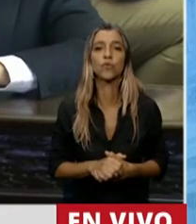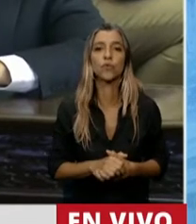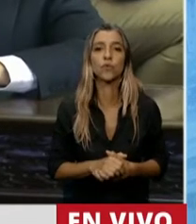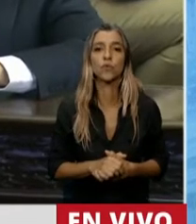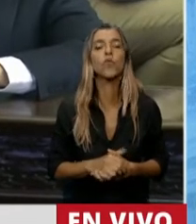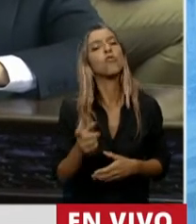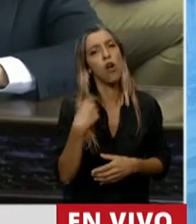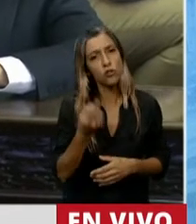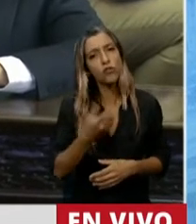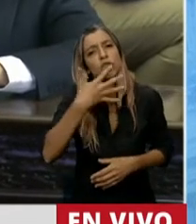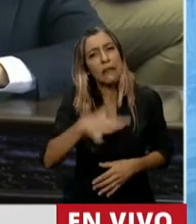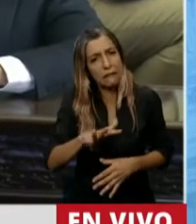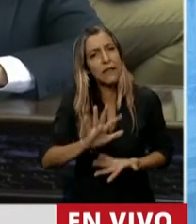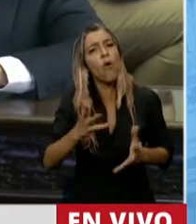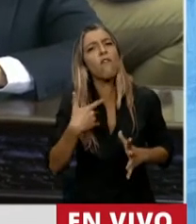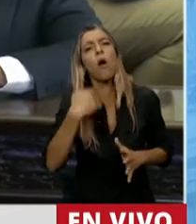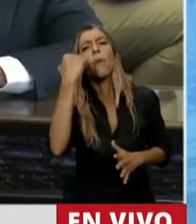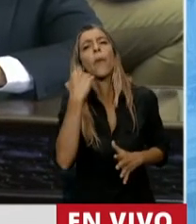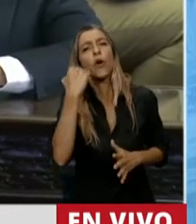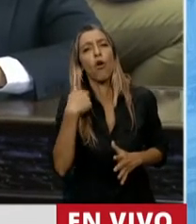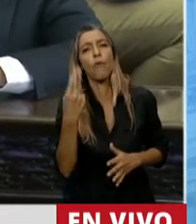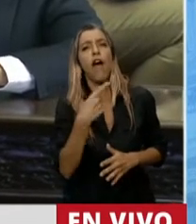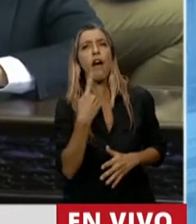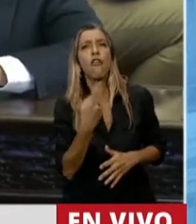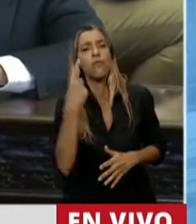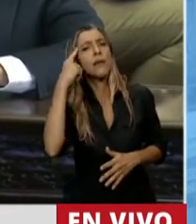nuestro mirar de la economía, que es